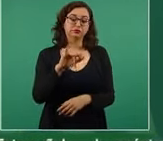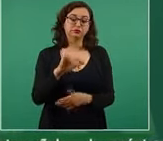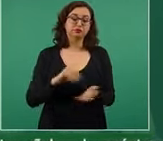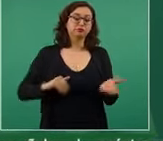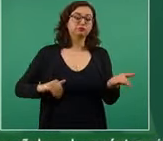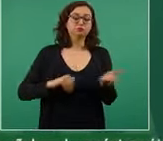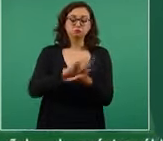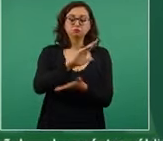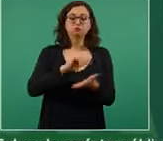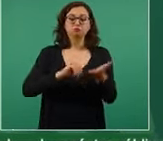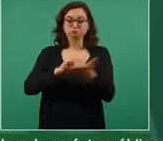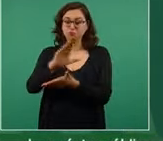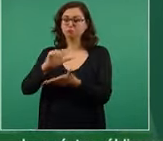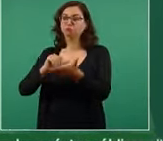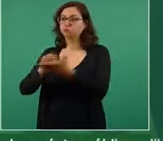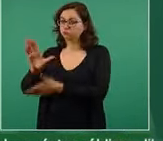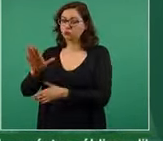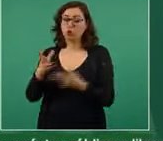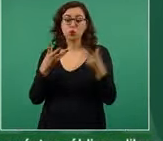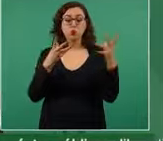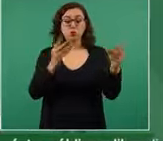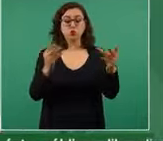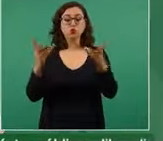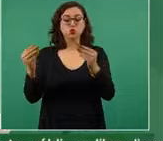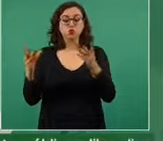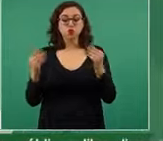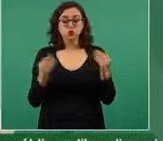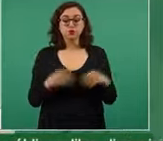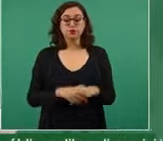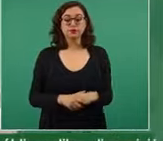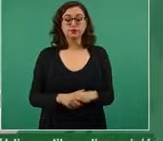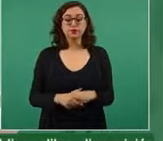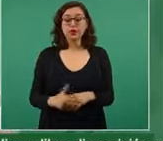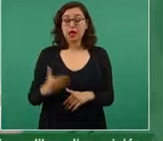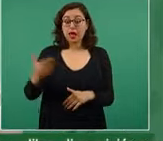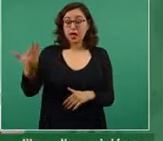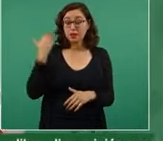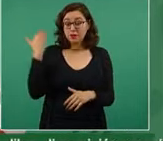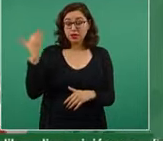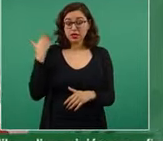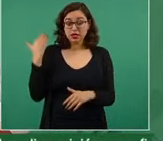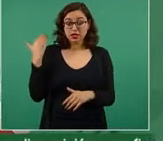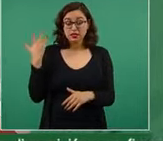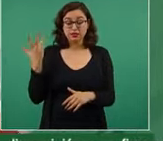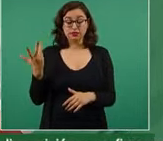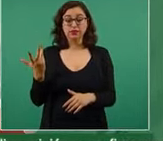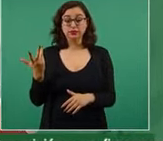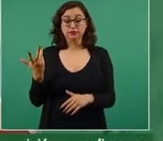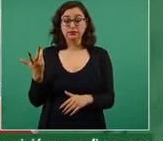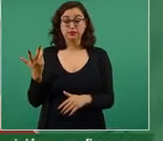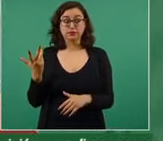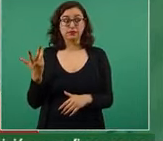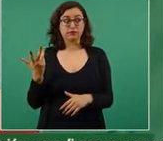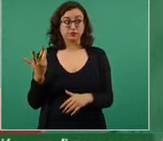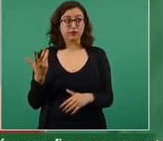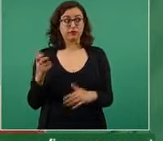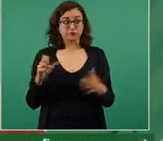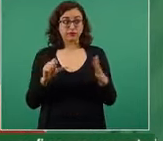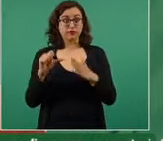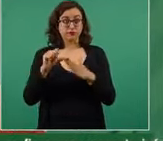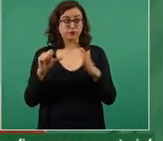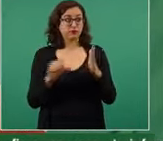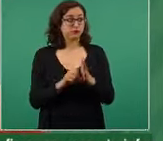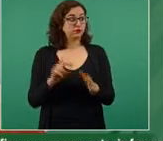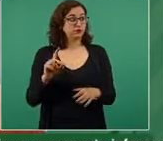A muchos se les aplicó. Bueno, hasta hace poco se le aplicó el 33